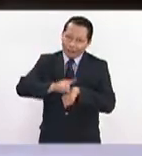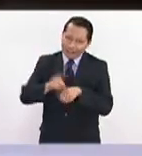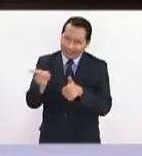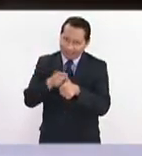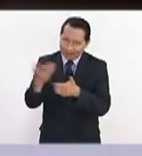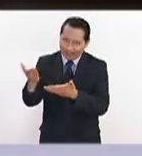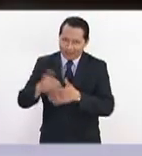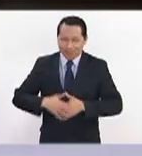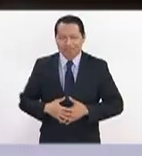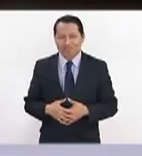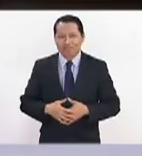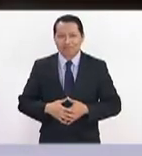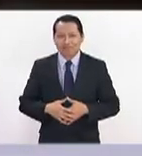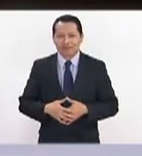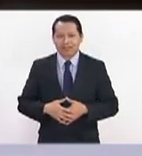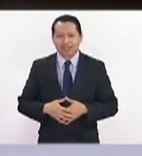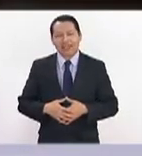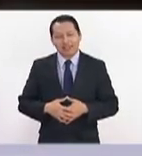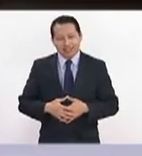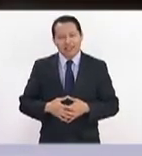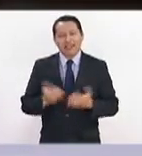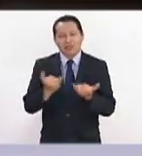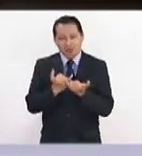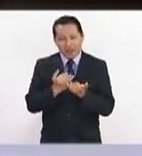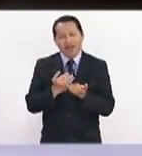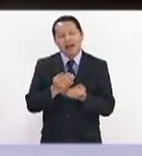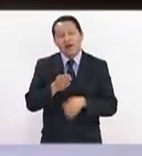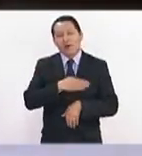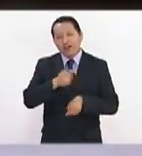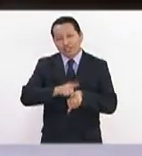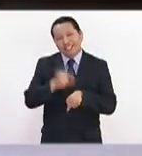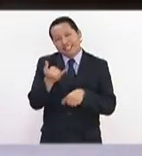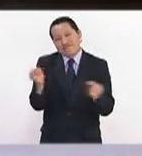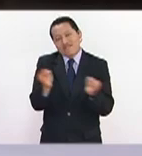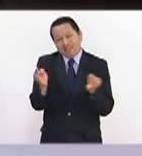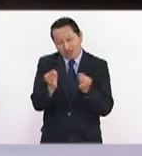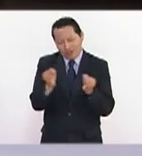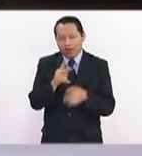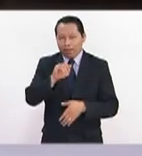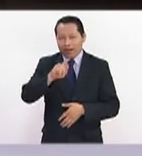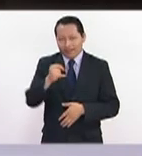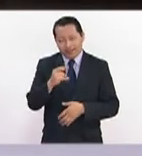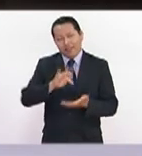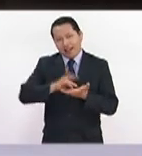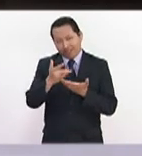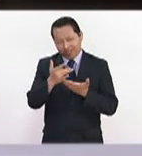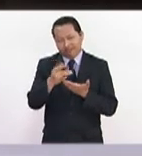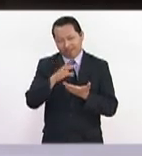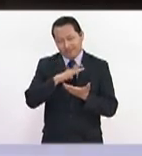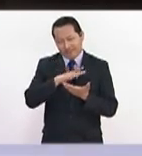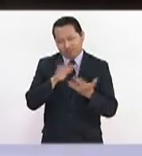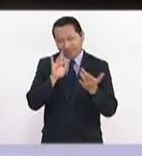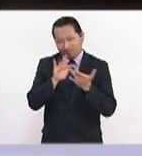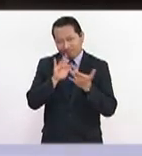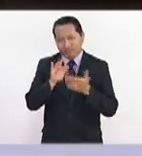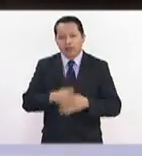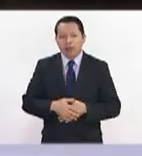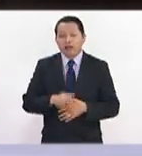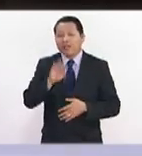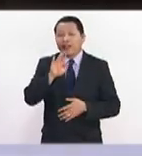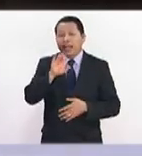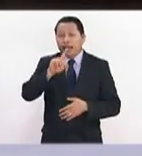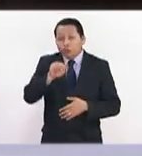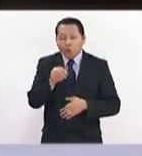nada. Muy buenos y fríos días, Pati y Ana. Un placer estar con ustedes. Fernando, pues ya sin escollos